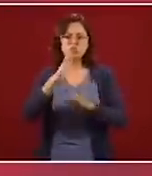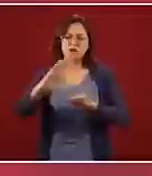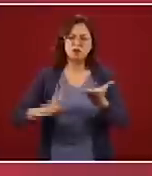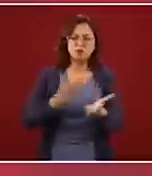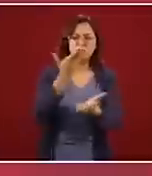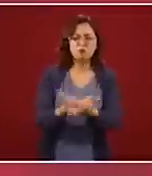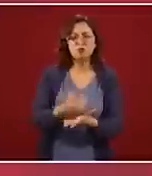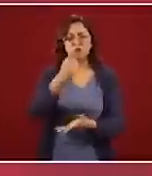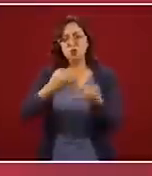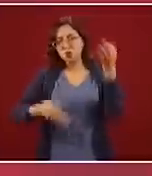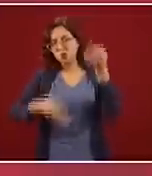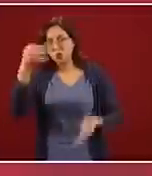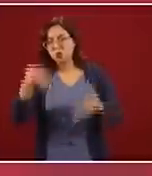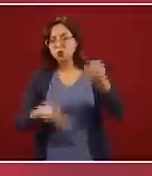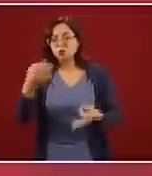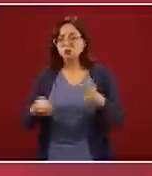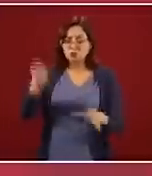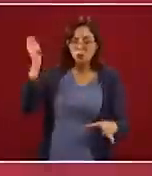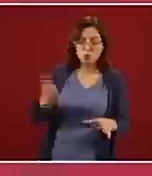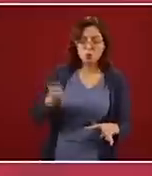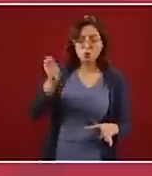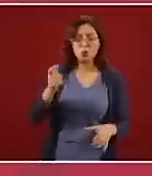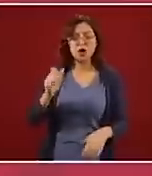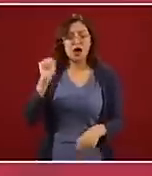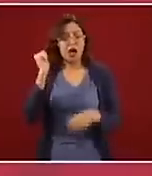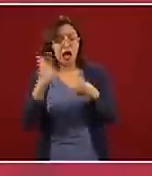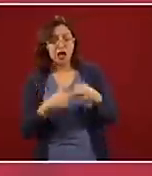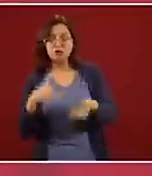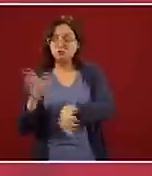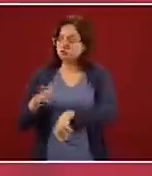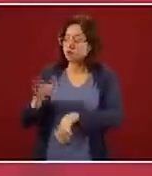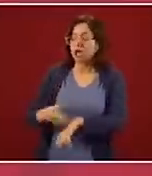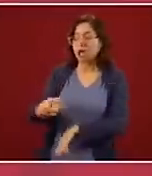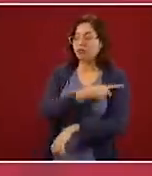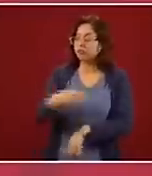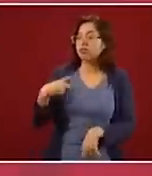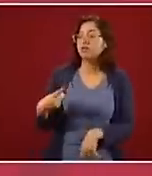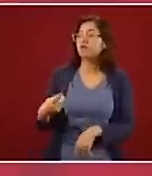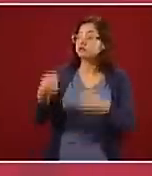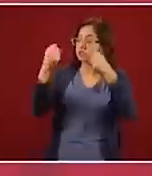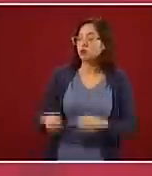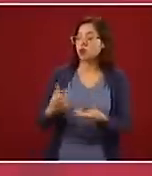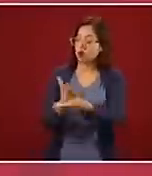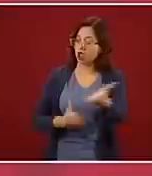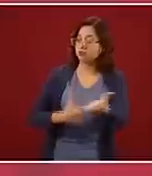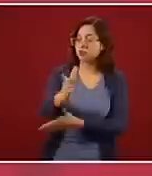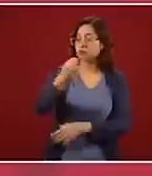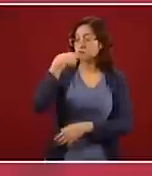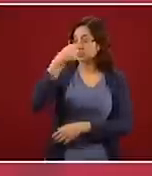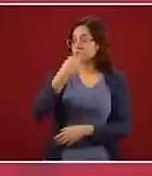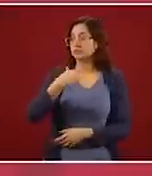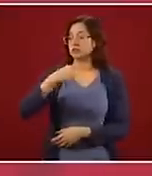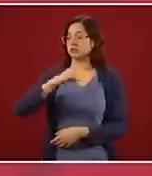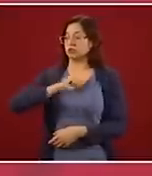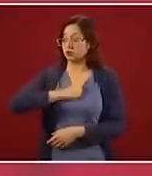planteamiento judicial que nos exija, que nos pida garantizar el derecho de acceso a los antirretrovirales o cualquier